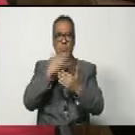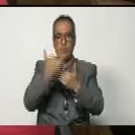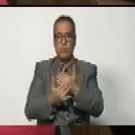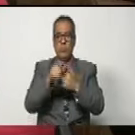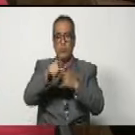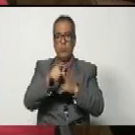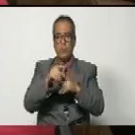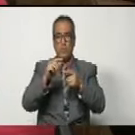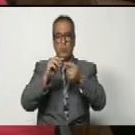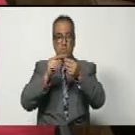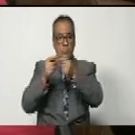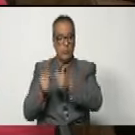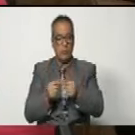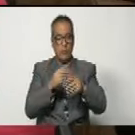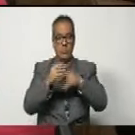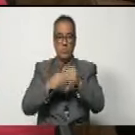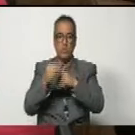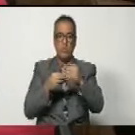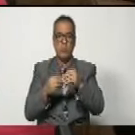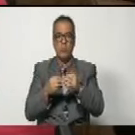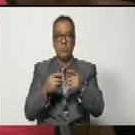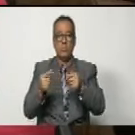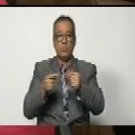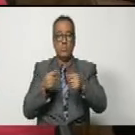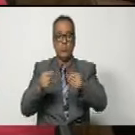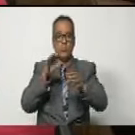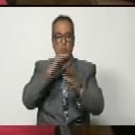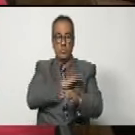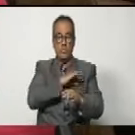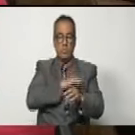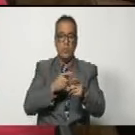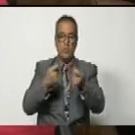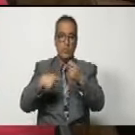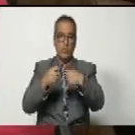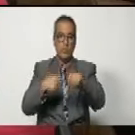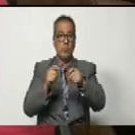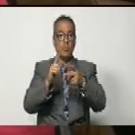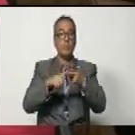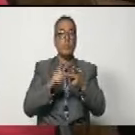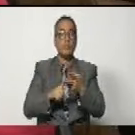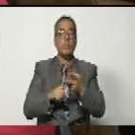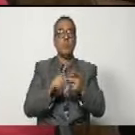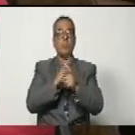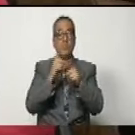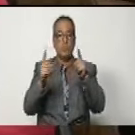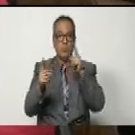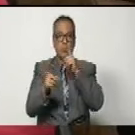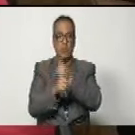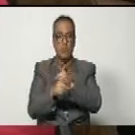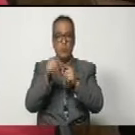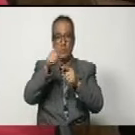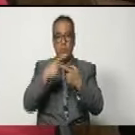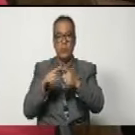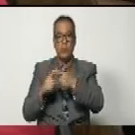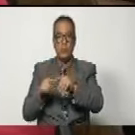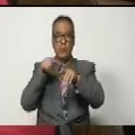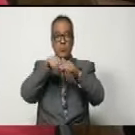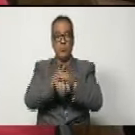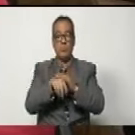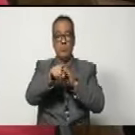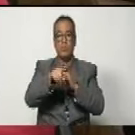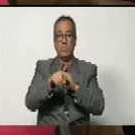planificación, presupuesto, ejecución, contraloría social y administración mediante la transferencia desde distintos